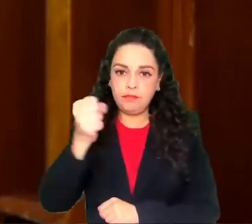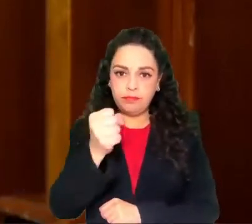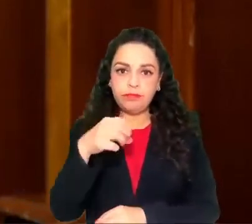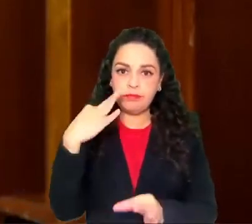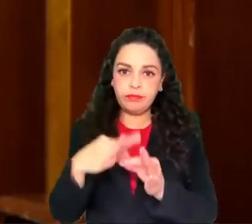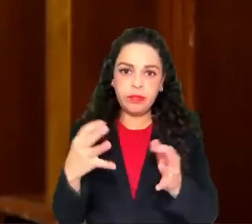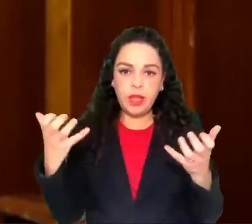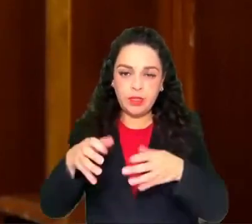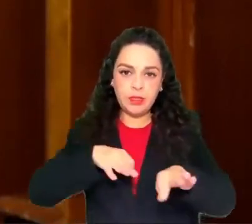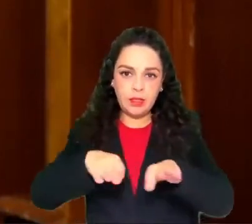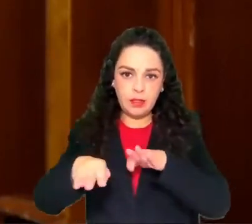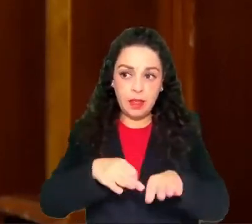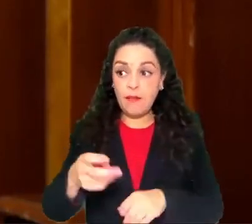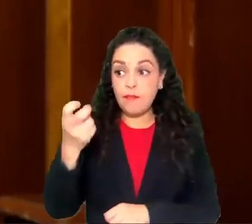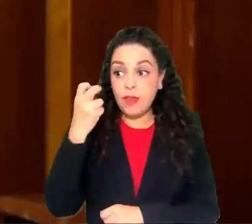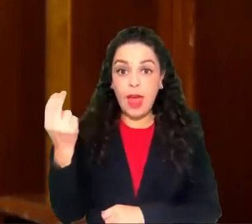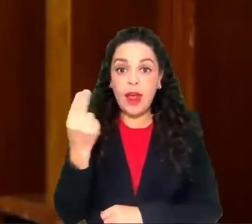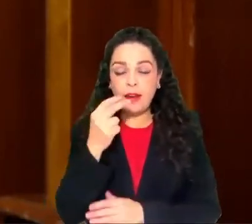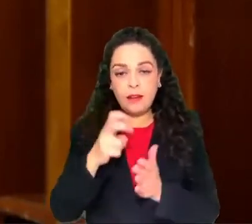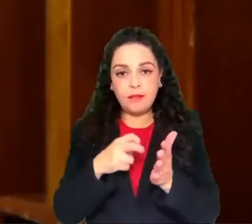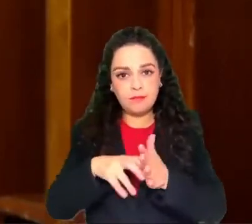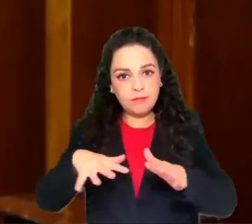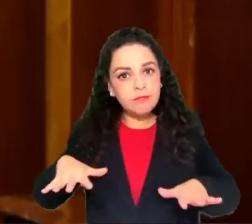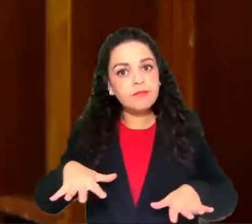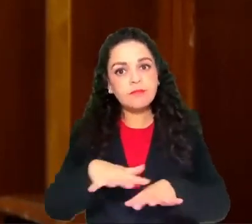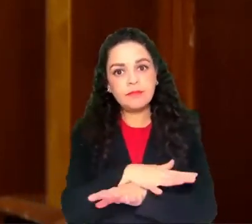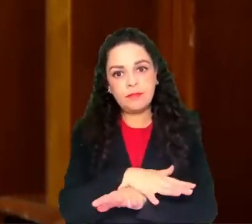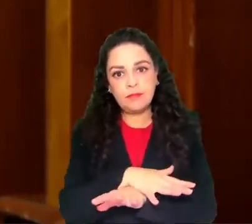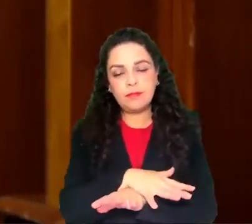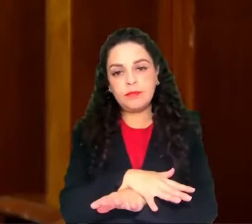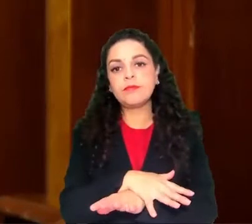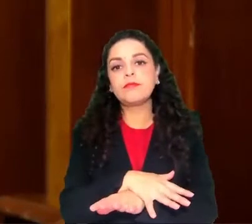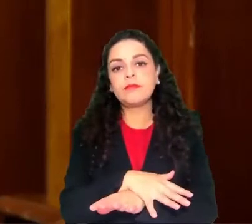atentamente junta de coordinación política